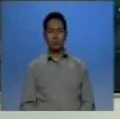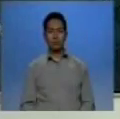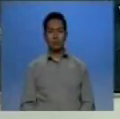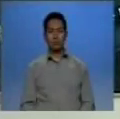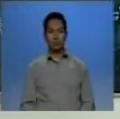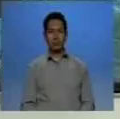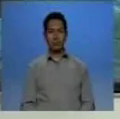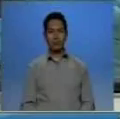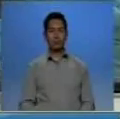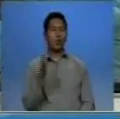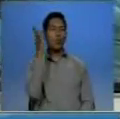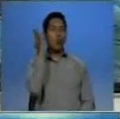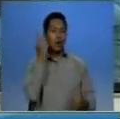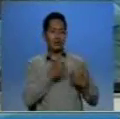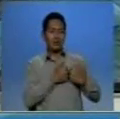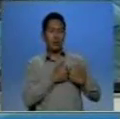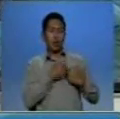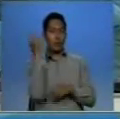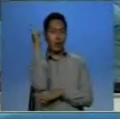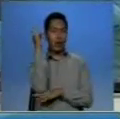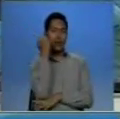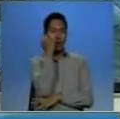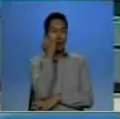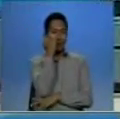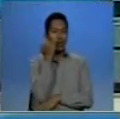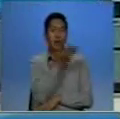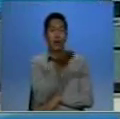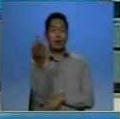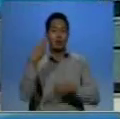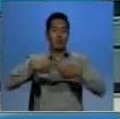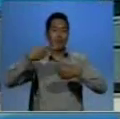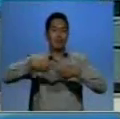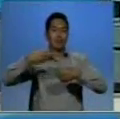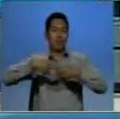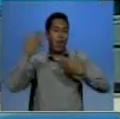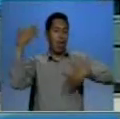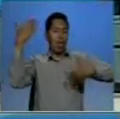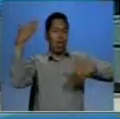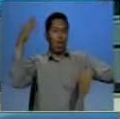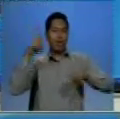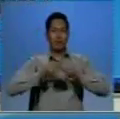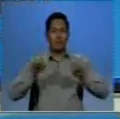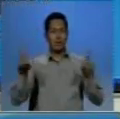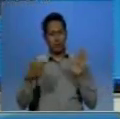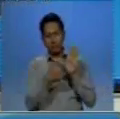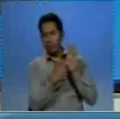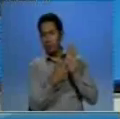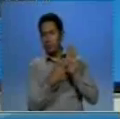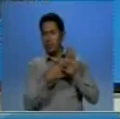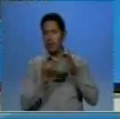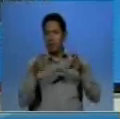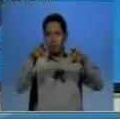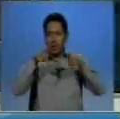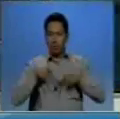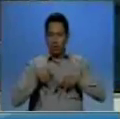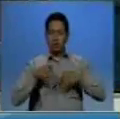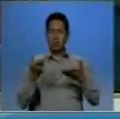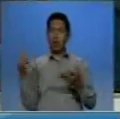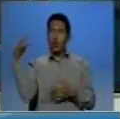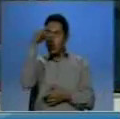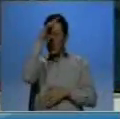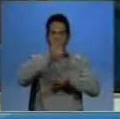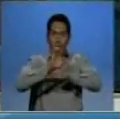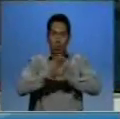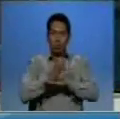Manuela Pic habría participado activamente de eventos políticos, pese a que su visado de intercambio cultural se lo